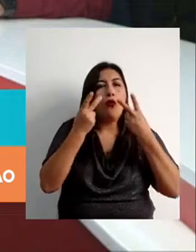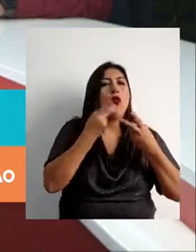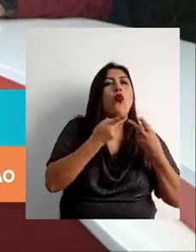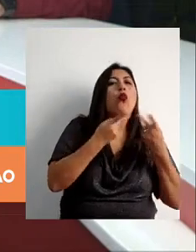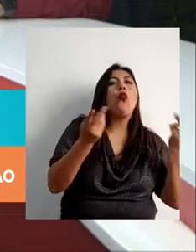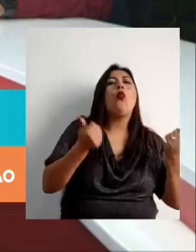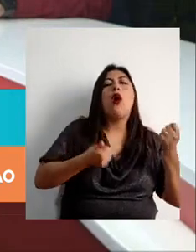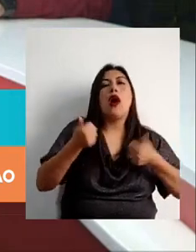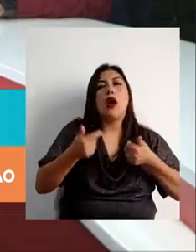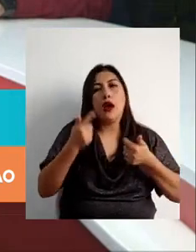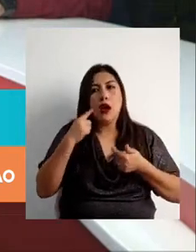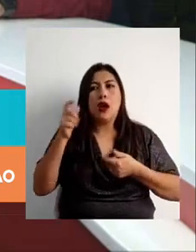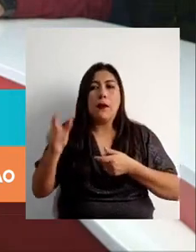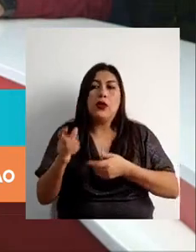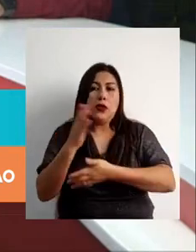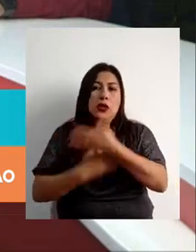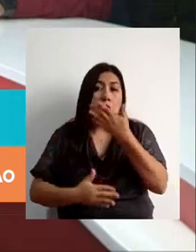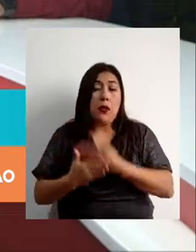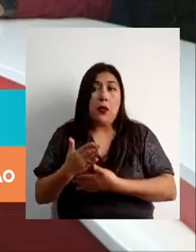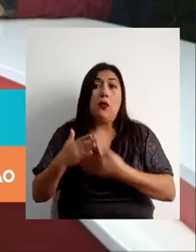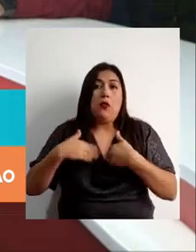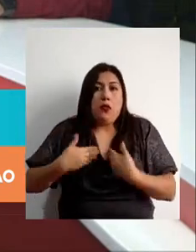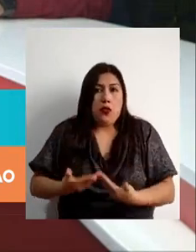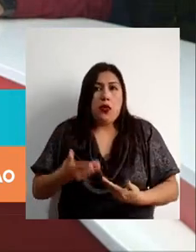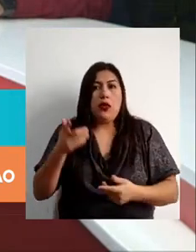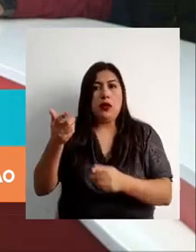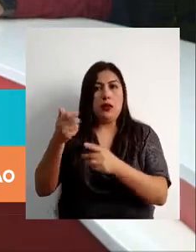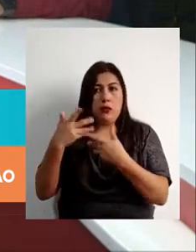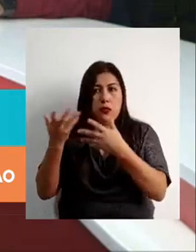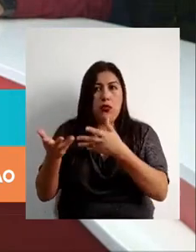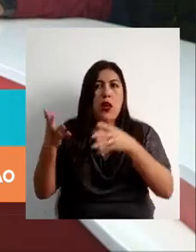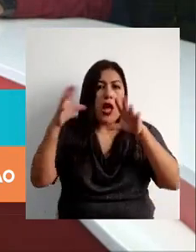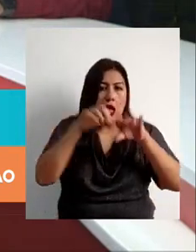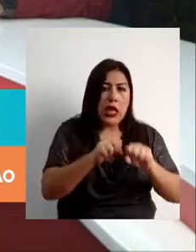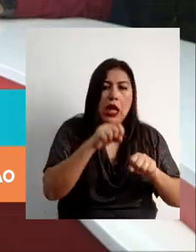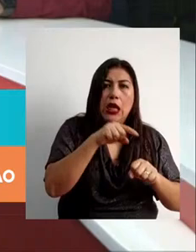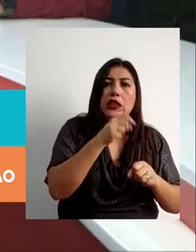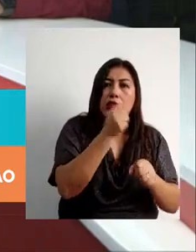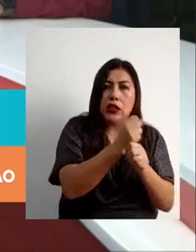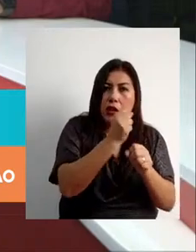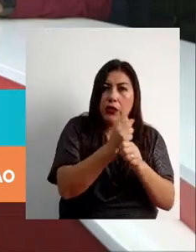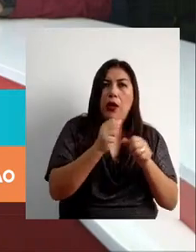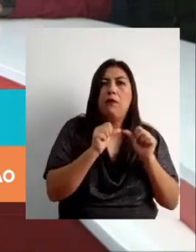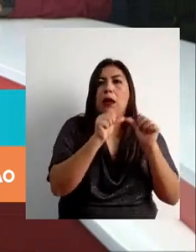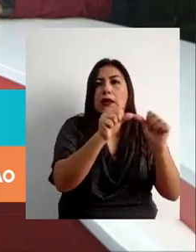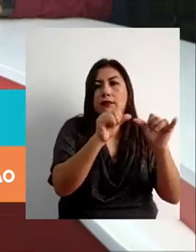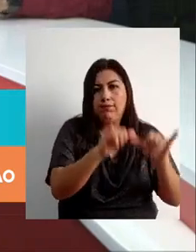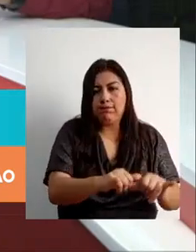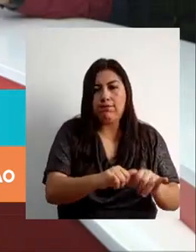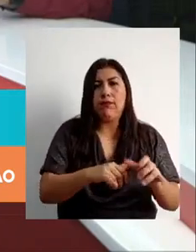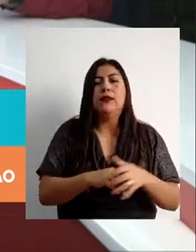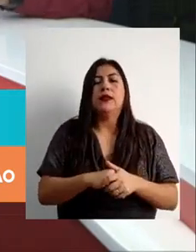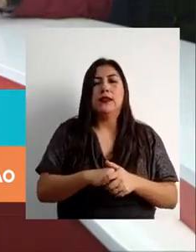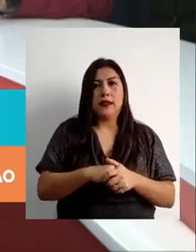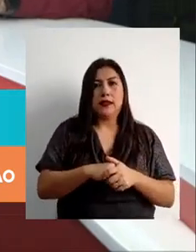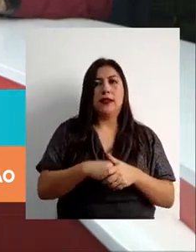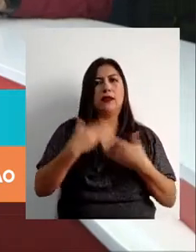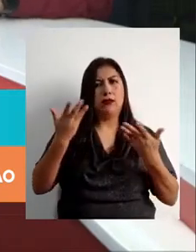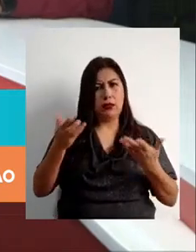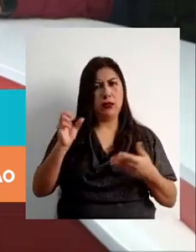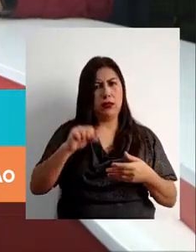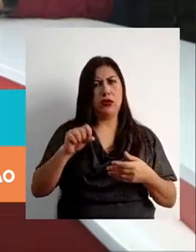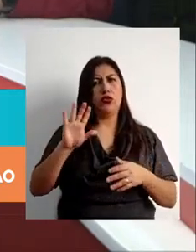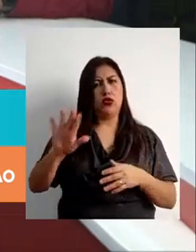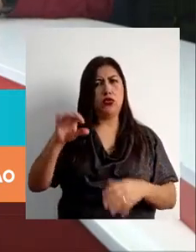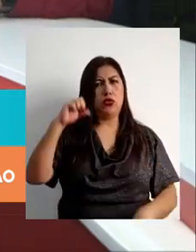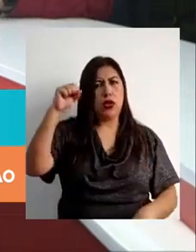con discapacidad pueda ocupar la plaza de forma permanente. Por supuesto, es un derecho. Exacto,